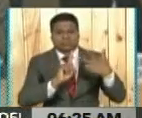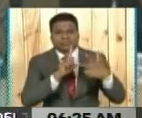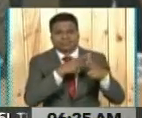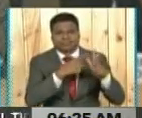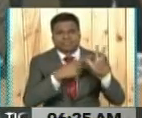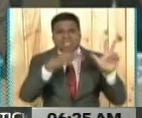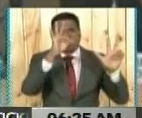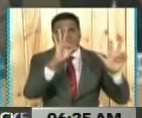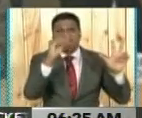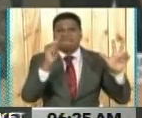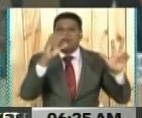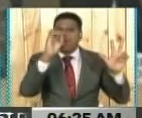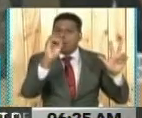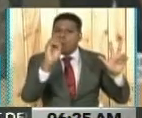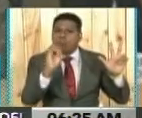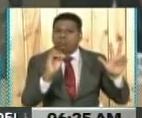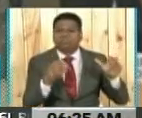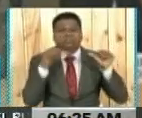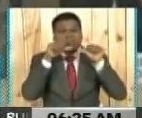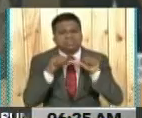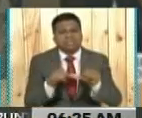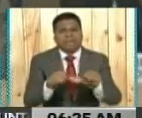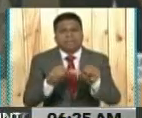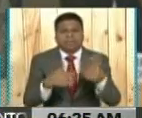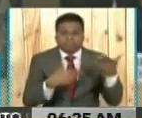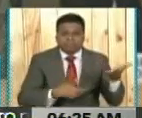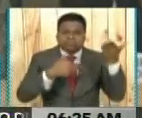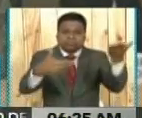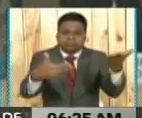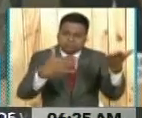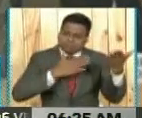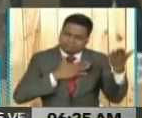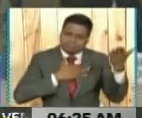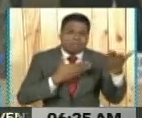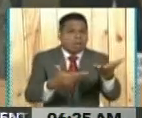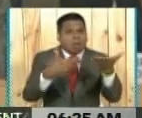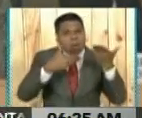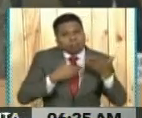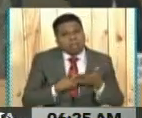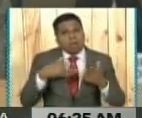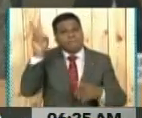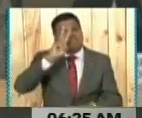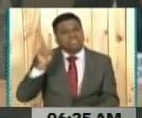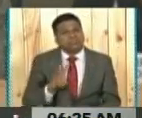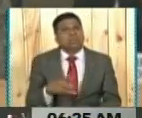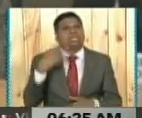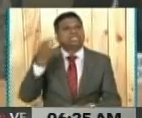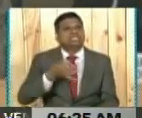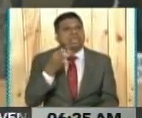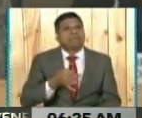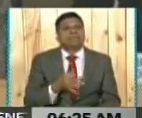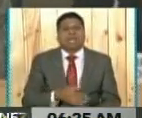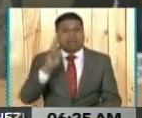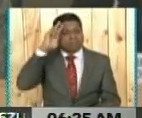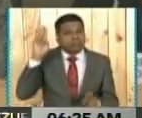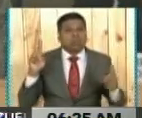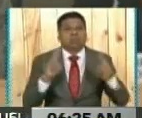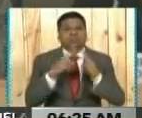FAO permanentemente ha reconocido en distintas instancias y en distintos momentos, ha reconocido a